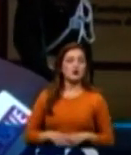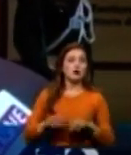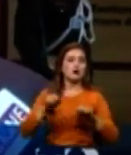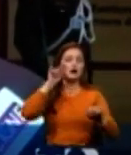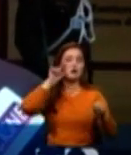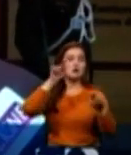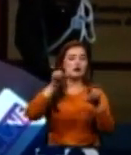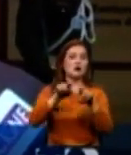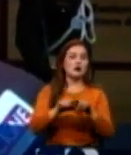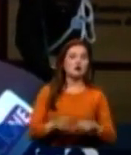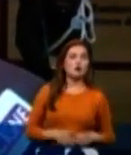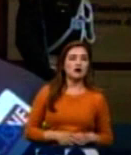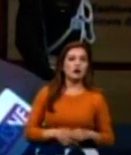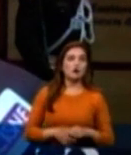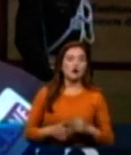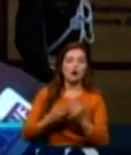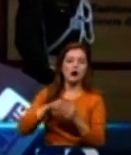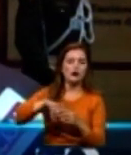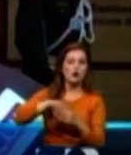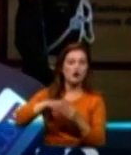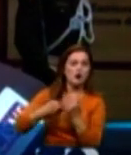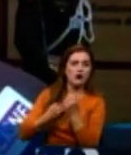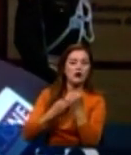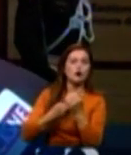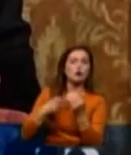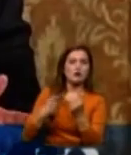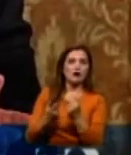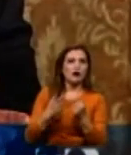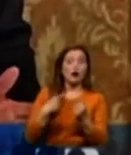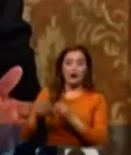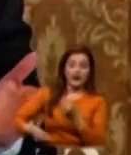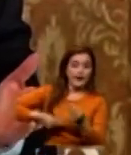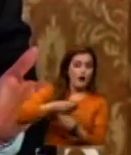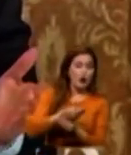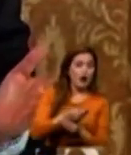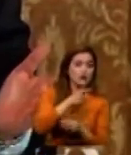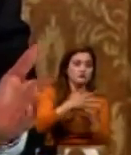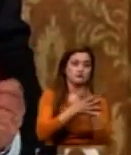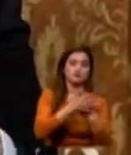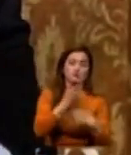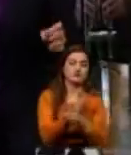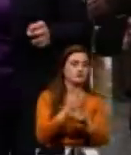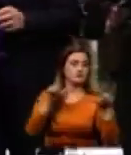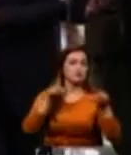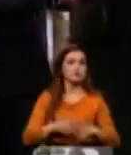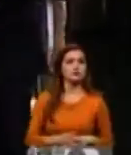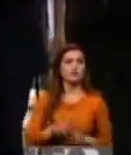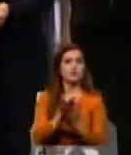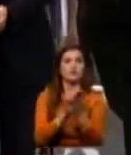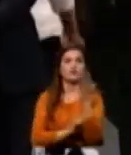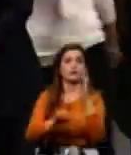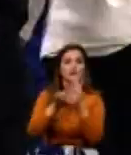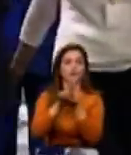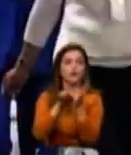acordar para la devolución de los recursos a cambio de exonerarle de la pena. Este nuevo proyecto de ley trae una recompensa de hasta